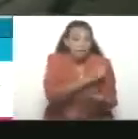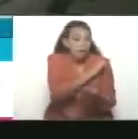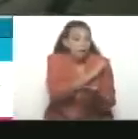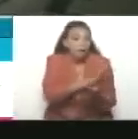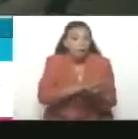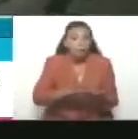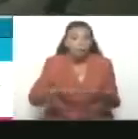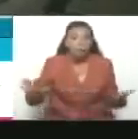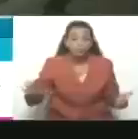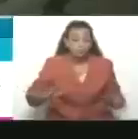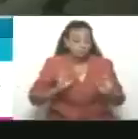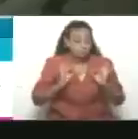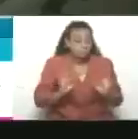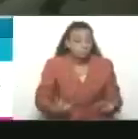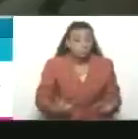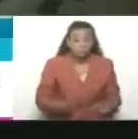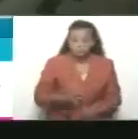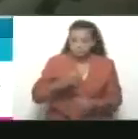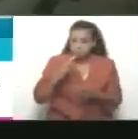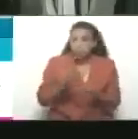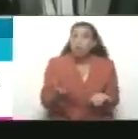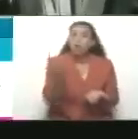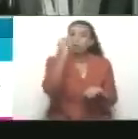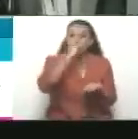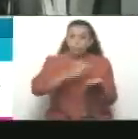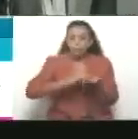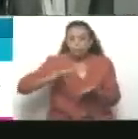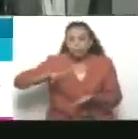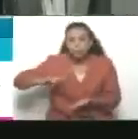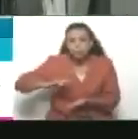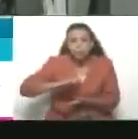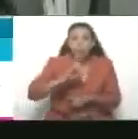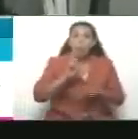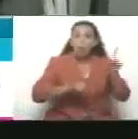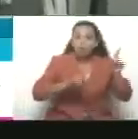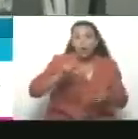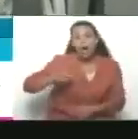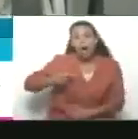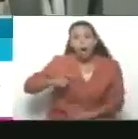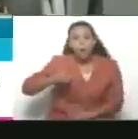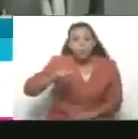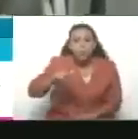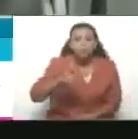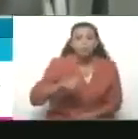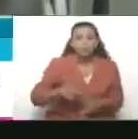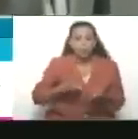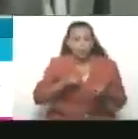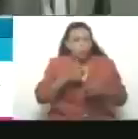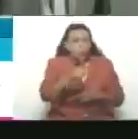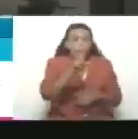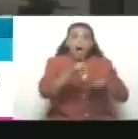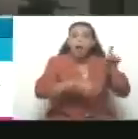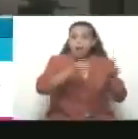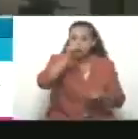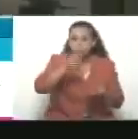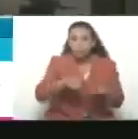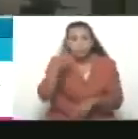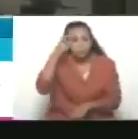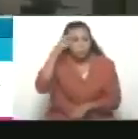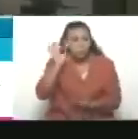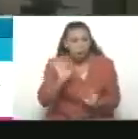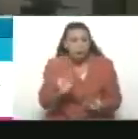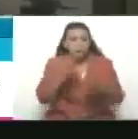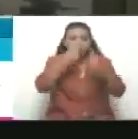manera gratuita han regresado en avión nos han regresado un autobús H ya hoy podemos